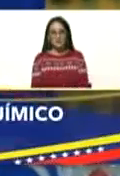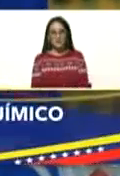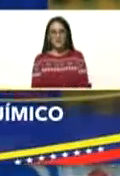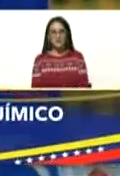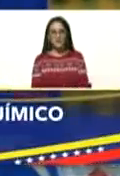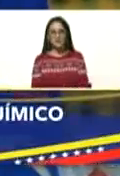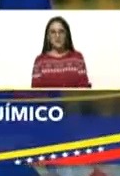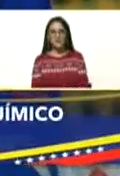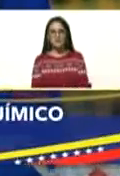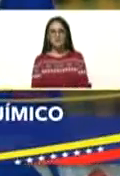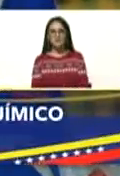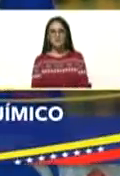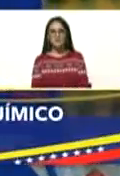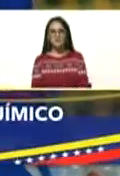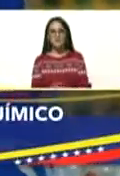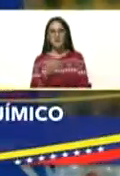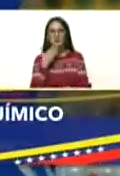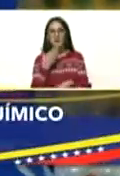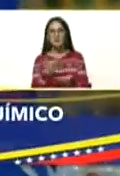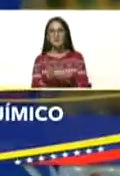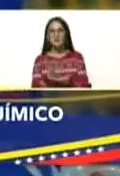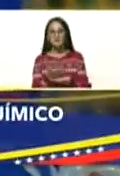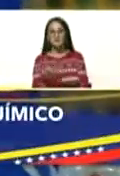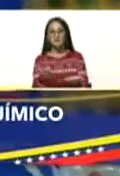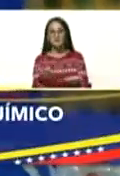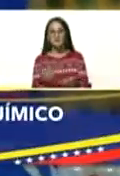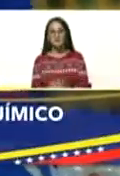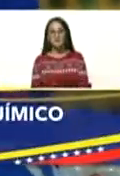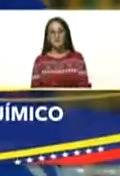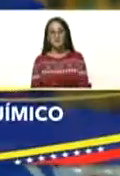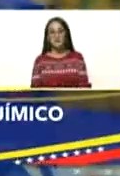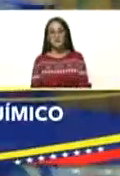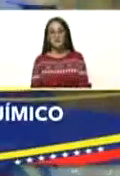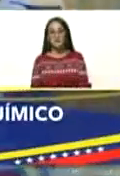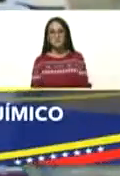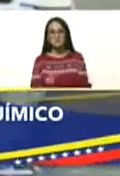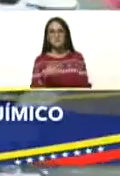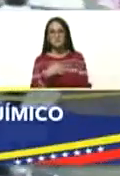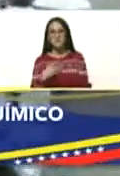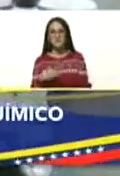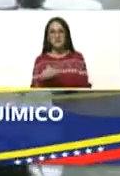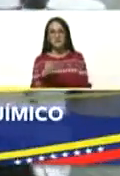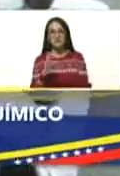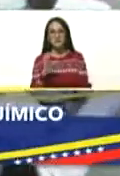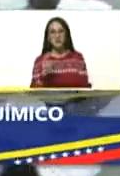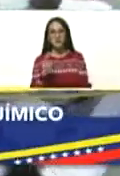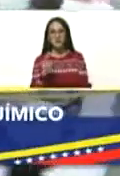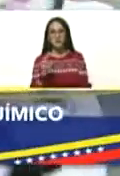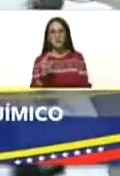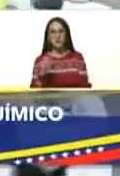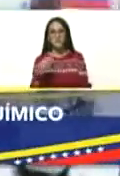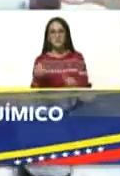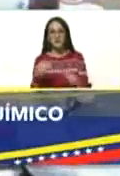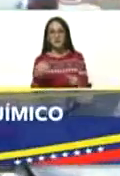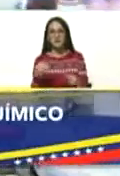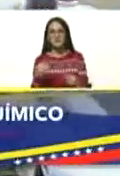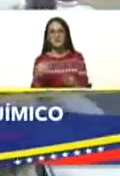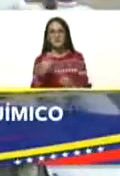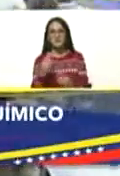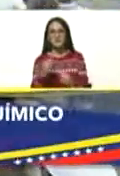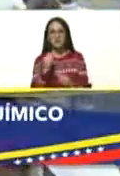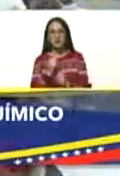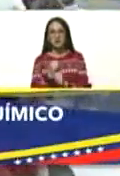Bueno, gracias. Ahí está Coveplas, mi comandante, que es el presidente de Coveplas, el comandante López Crespo, quien Correcto. Está haciendo un